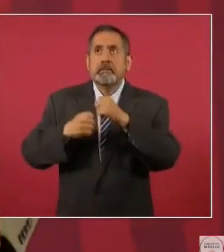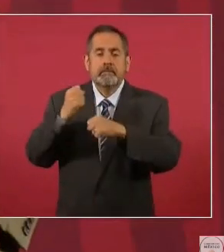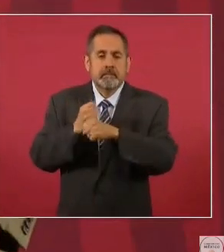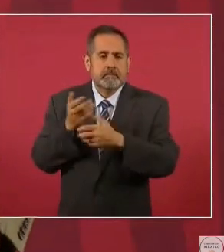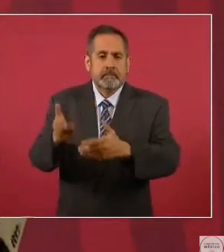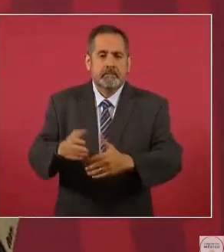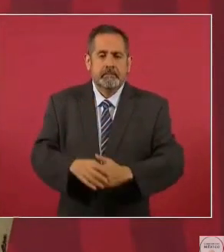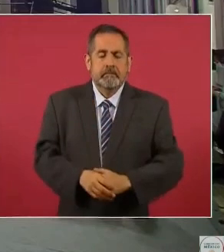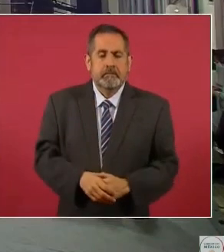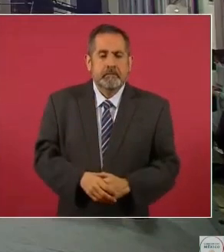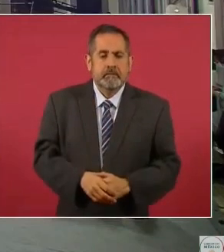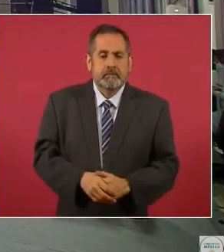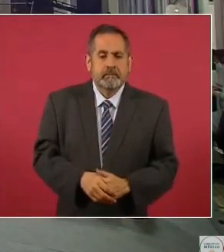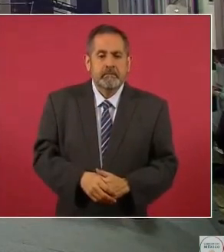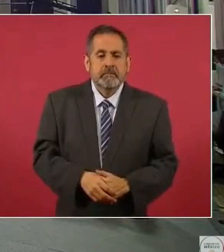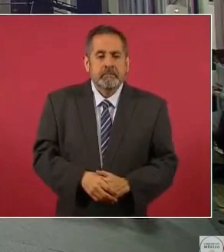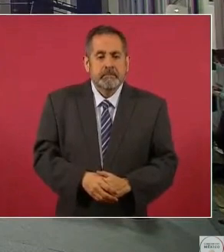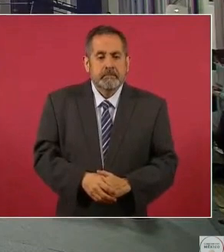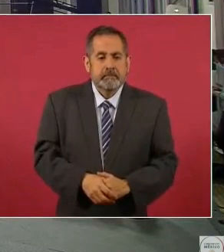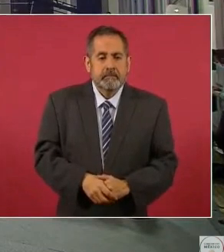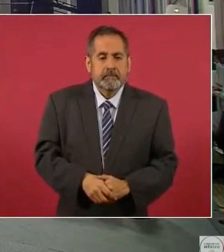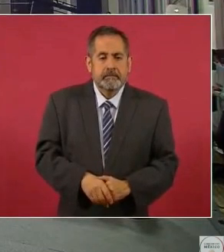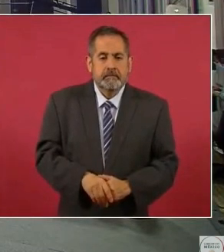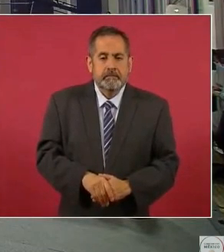previos. Gracias.